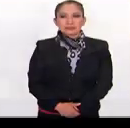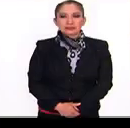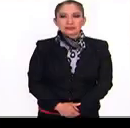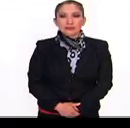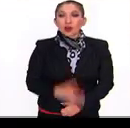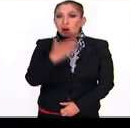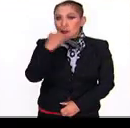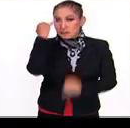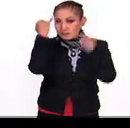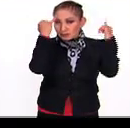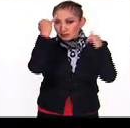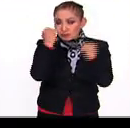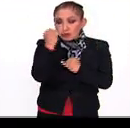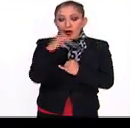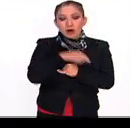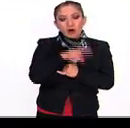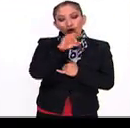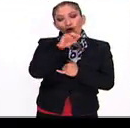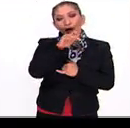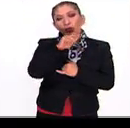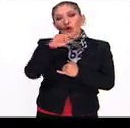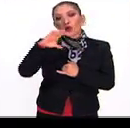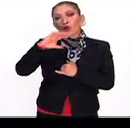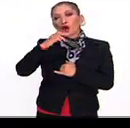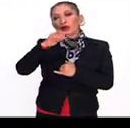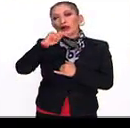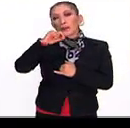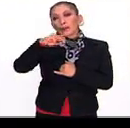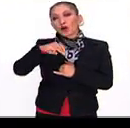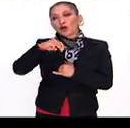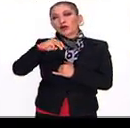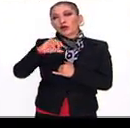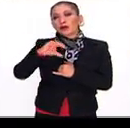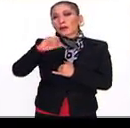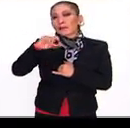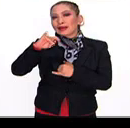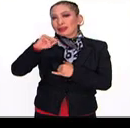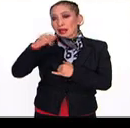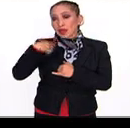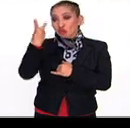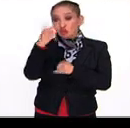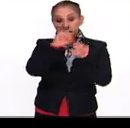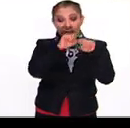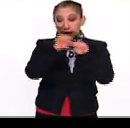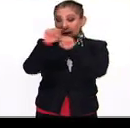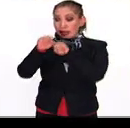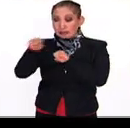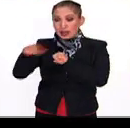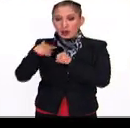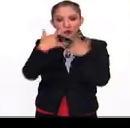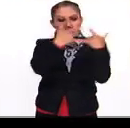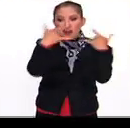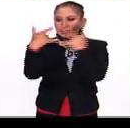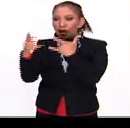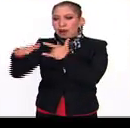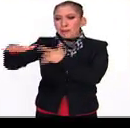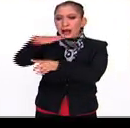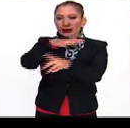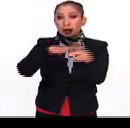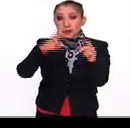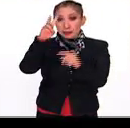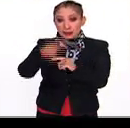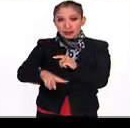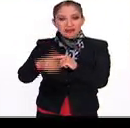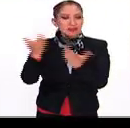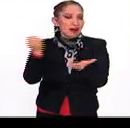El curador Cuauhtémoc Medina explica que en Tierra Firme hay dos salas que son puro relato del paisaje. Es